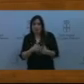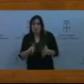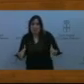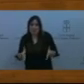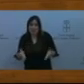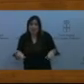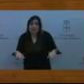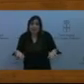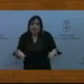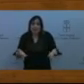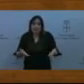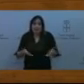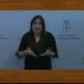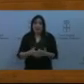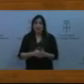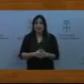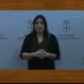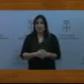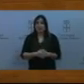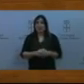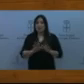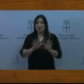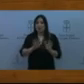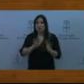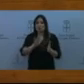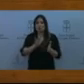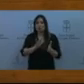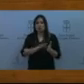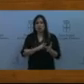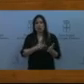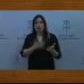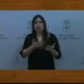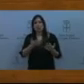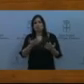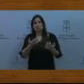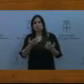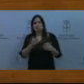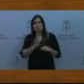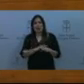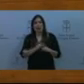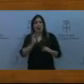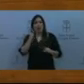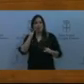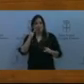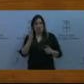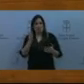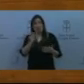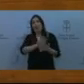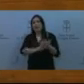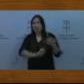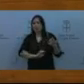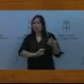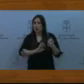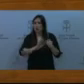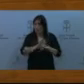cuando llega el momento de sentarnos en el desarrollo de una ponencia ante un texto trabajado por el Gobierno, presentado por el Gobierno,